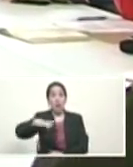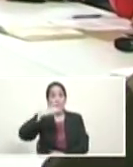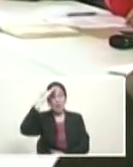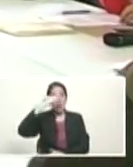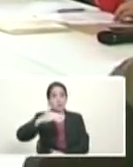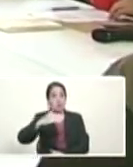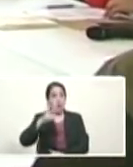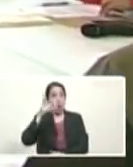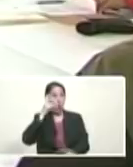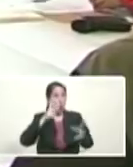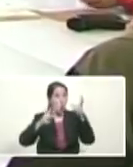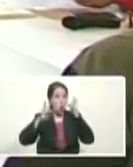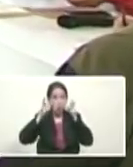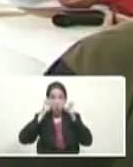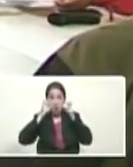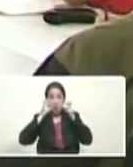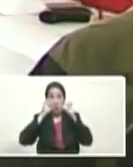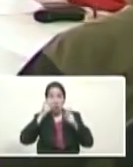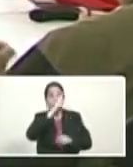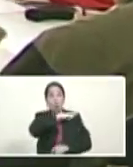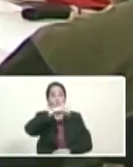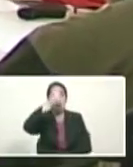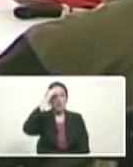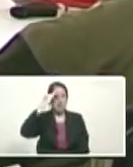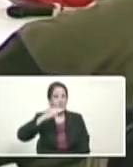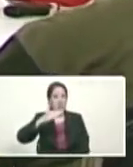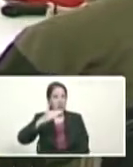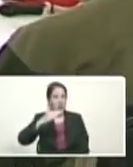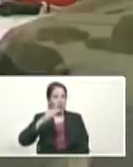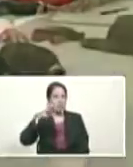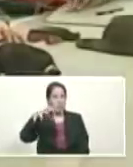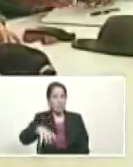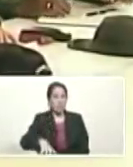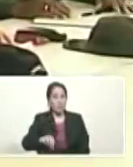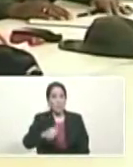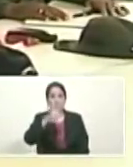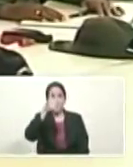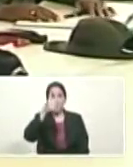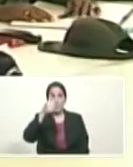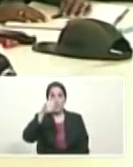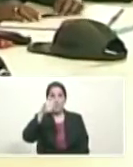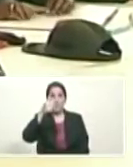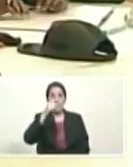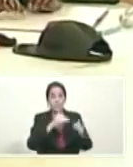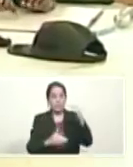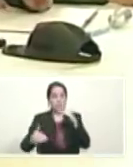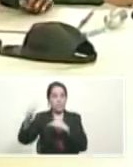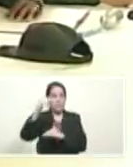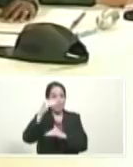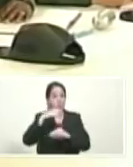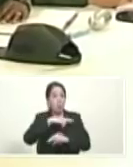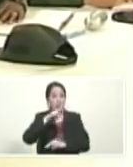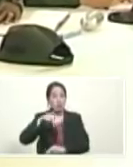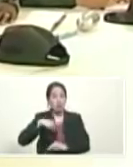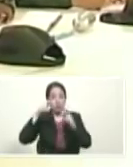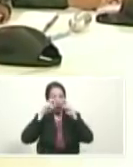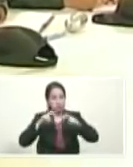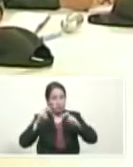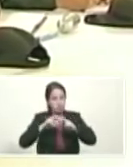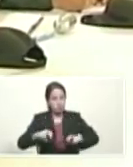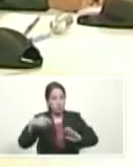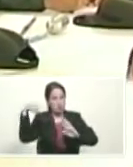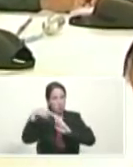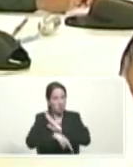jefes de red y sodi oído al estado mayor superior vamos a profundizar a nivel